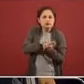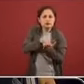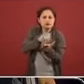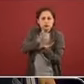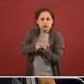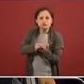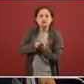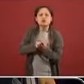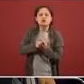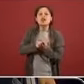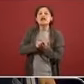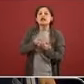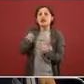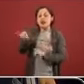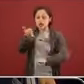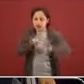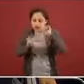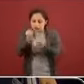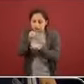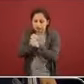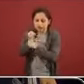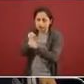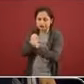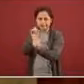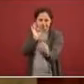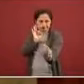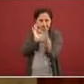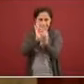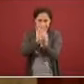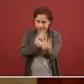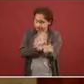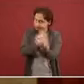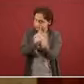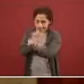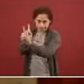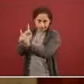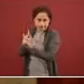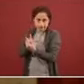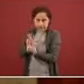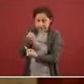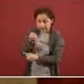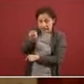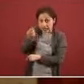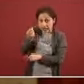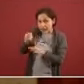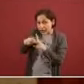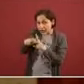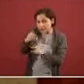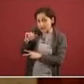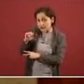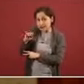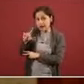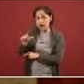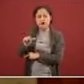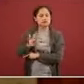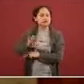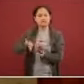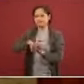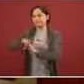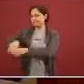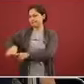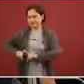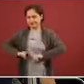laboratorio directamente. Ahí no hay que hacer ajuste alguno por el método centinela, ahí no aplica la vigilancia